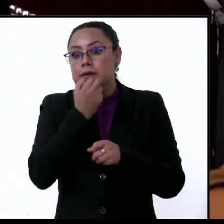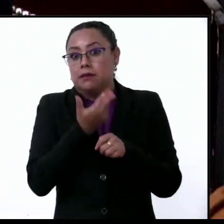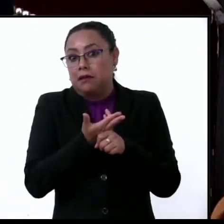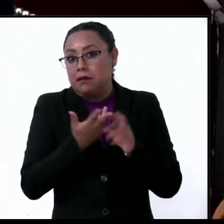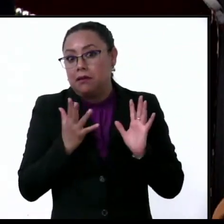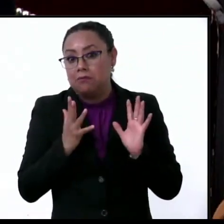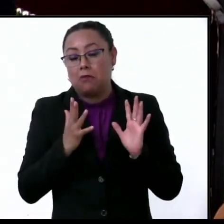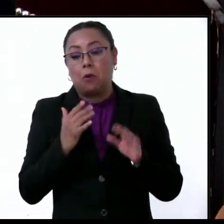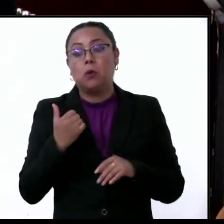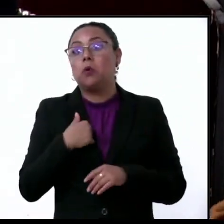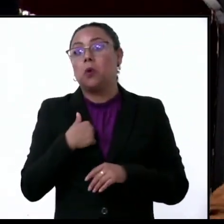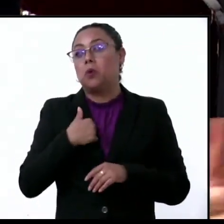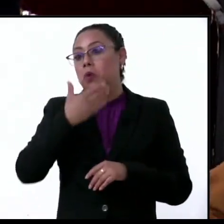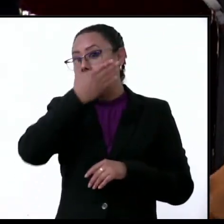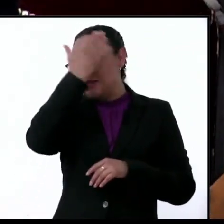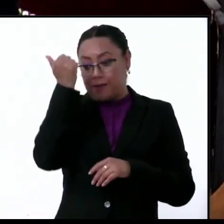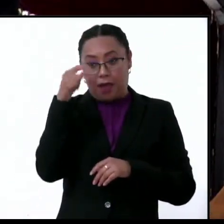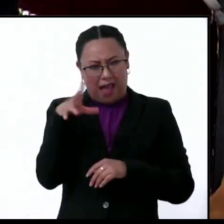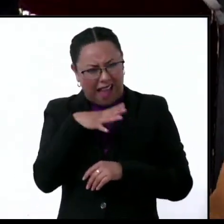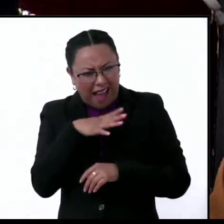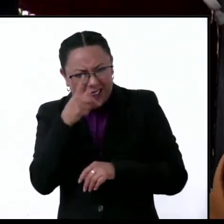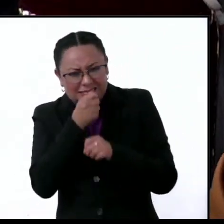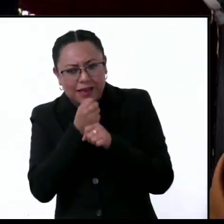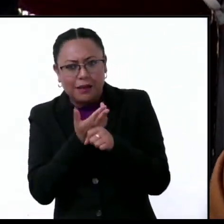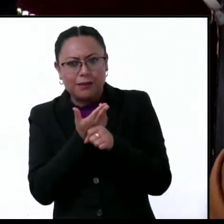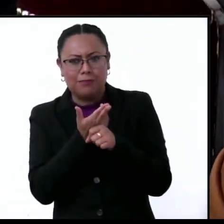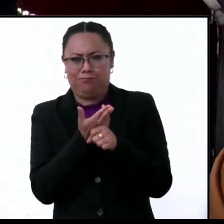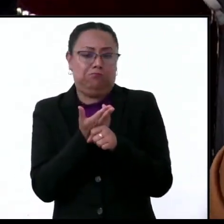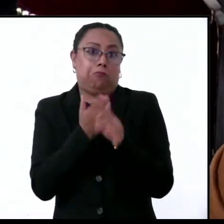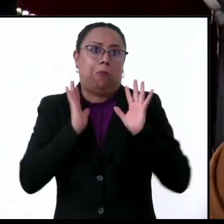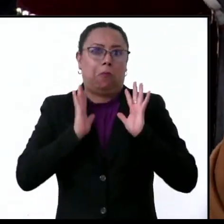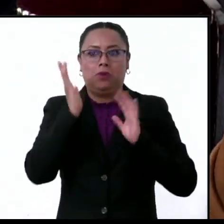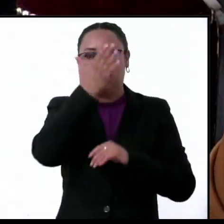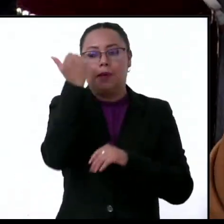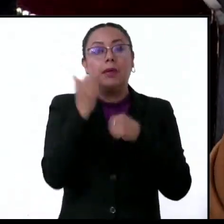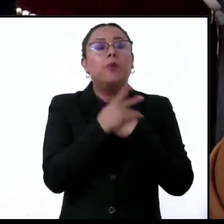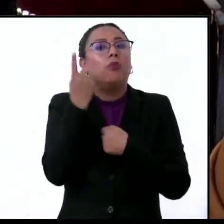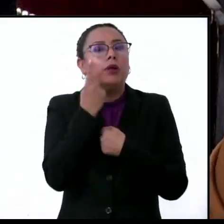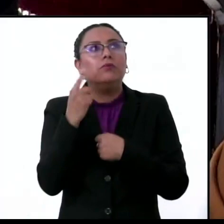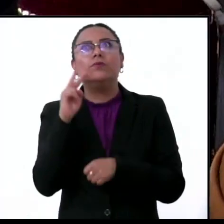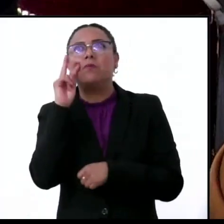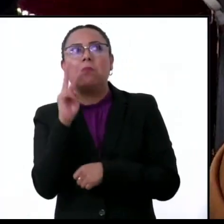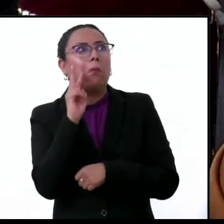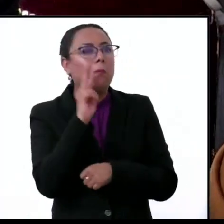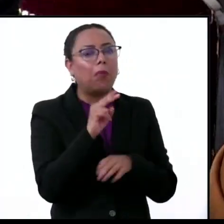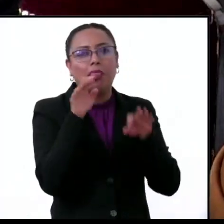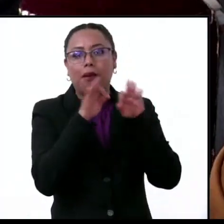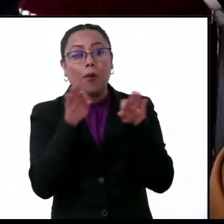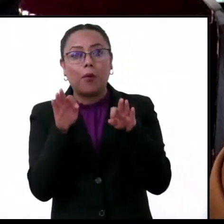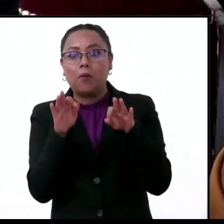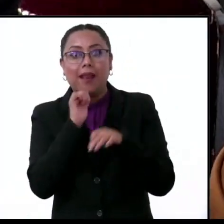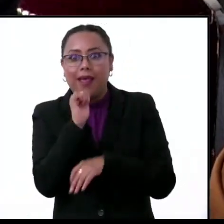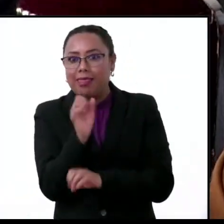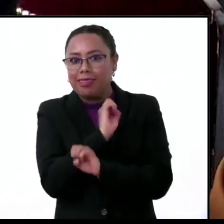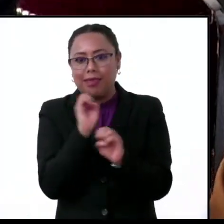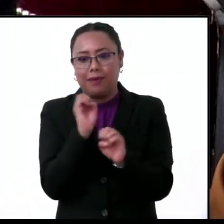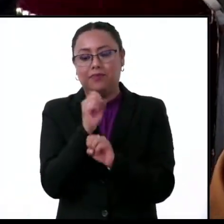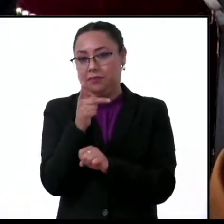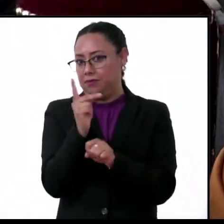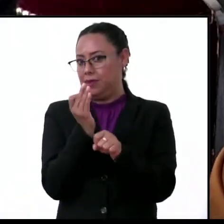existía, porque no se veía el trabajo. Y ahora,